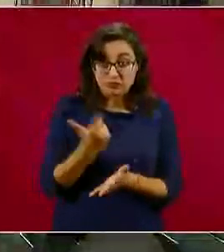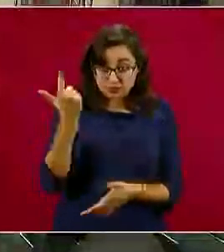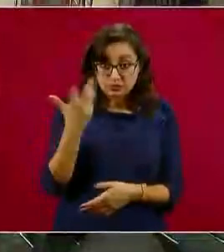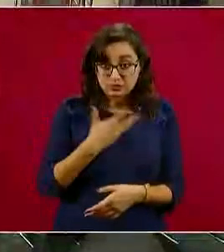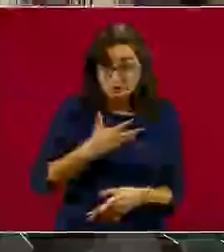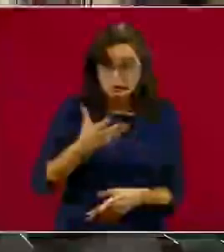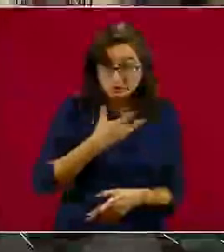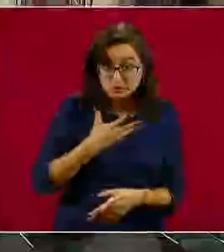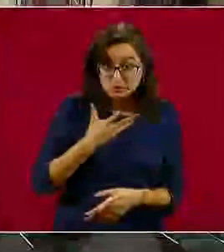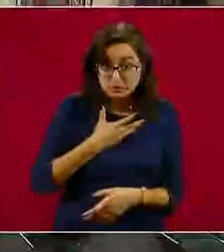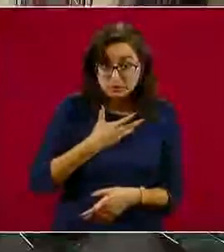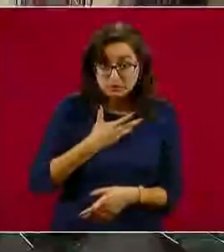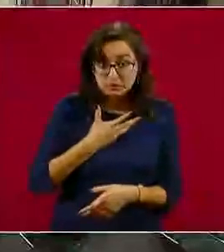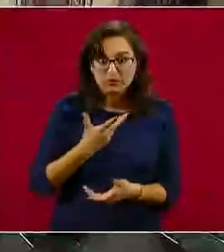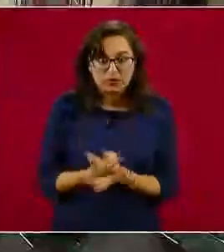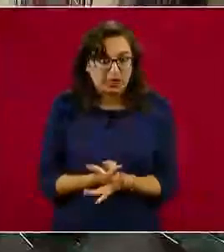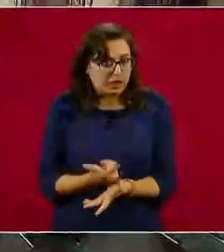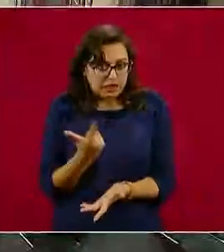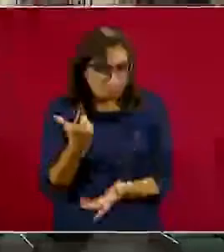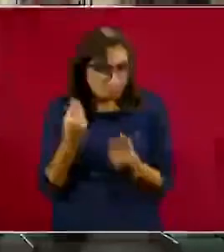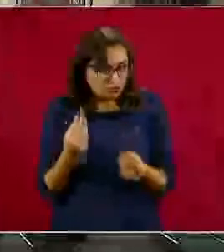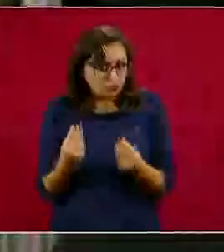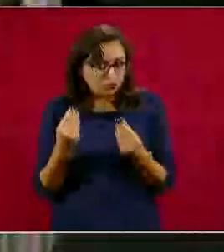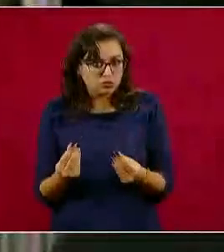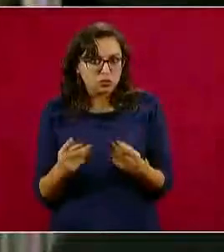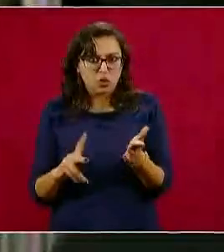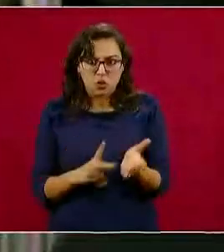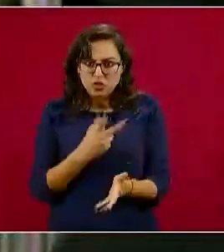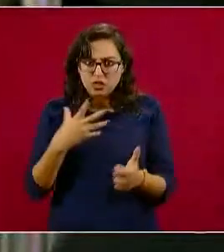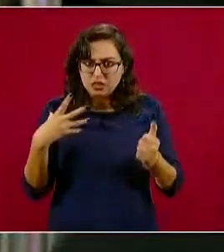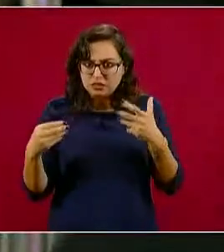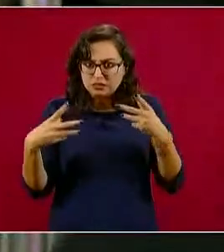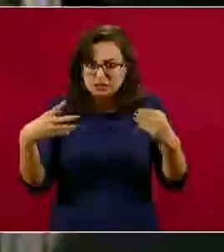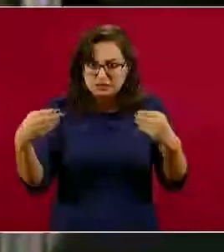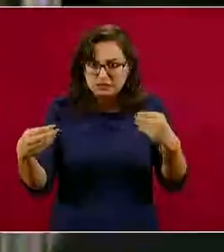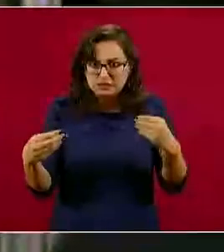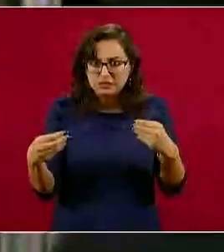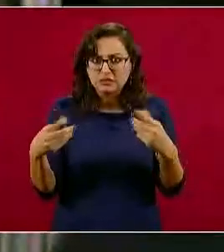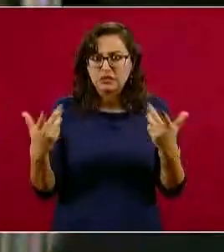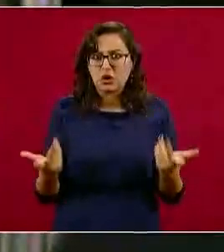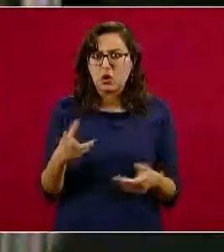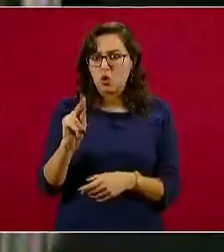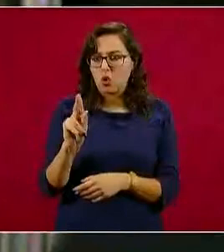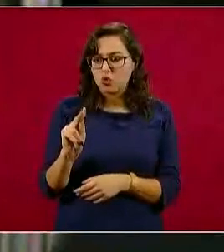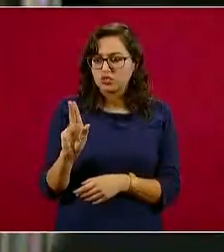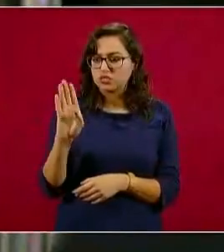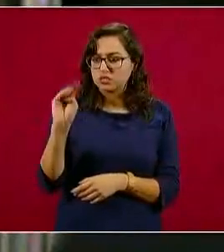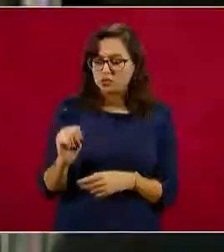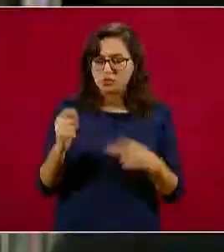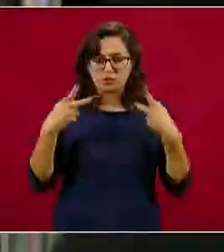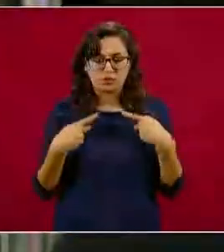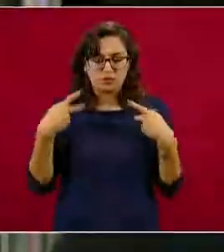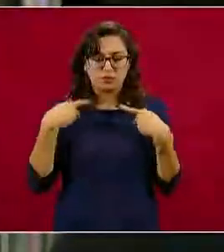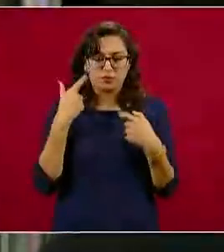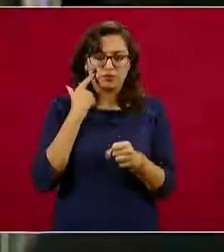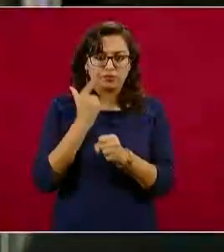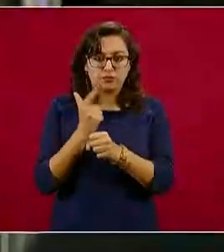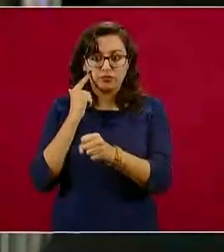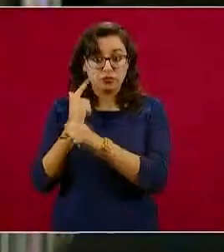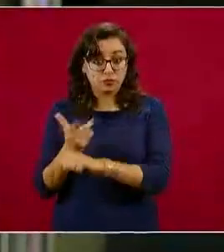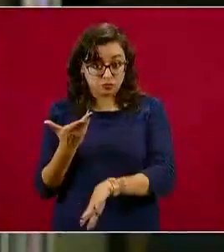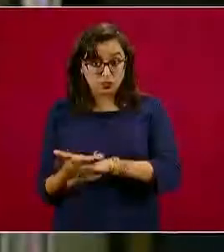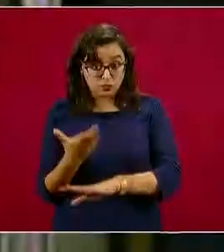ante este, pues no sé si llamarle rebrote o cómo se le puede llamar, estos 89 casos que se han registrado, qué tan grave